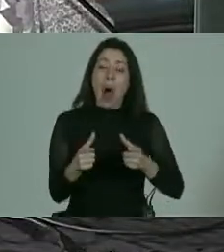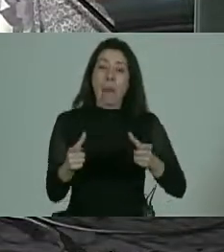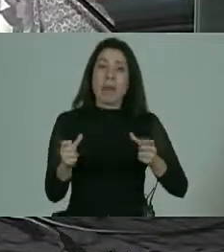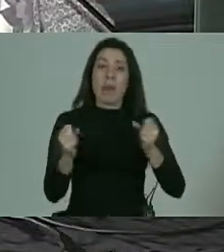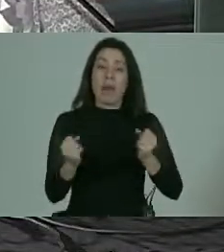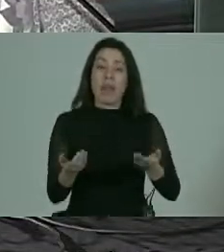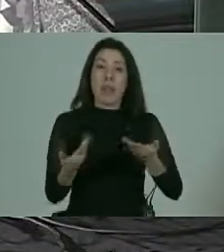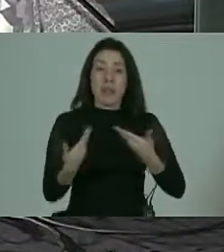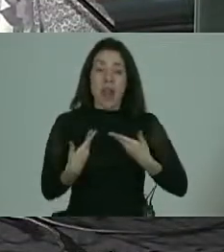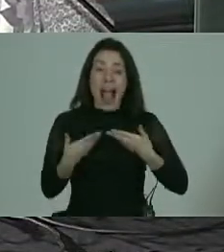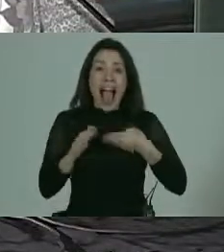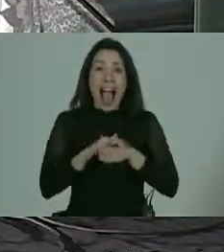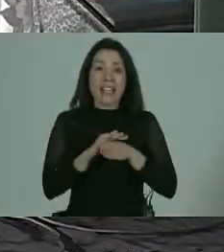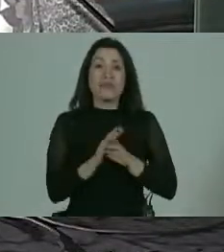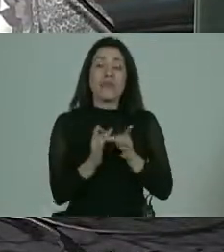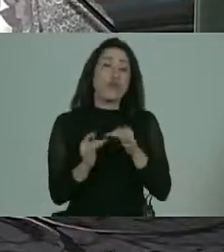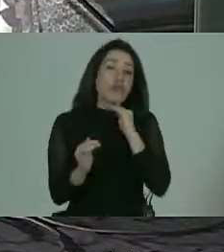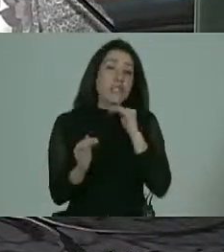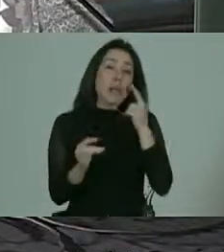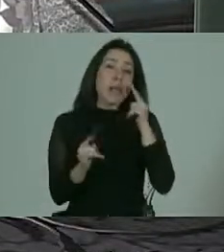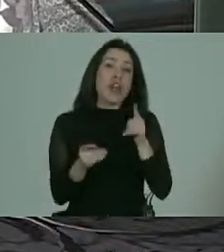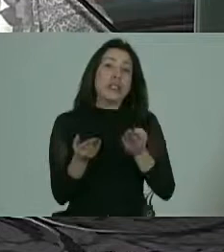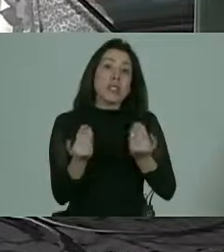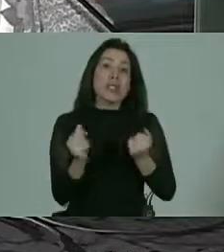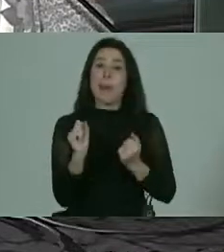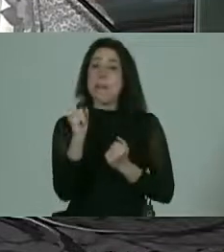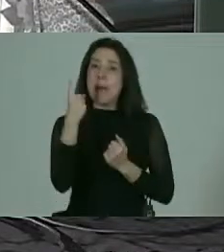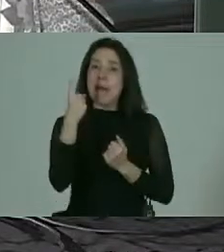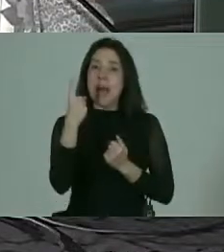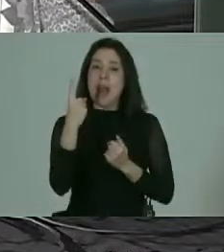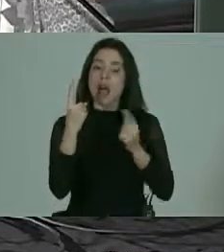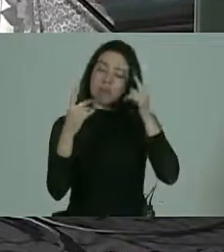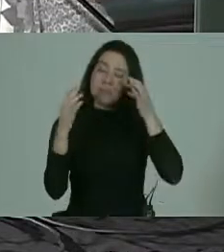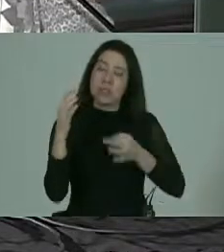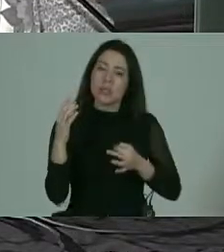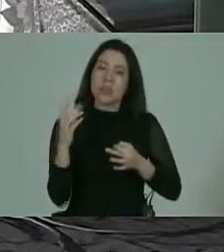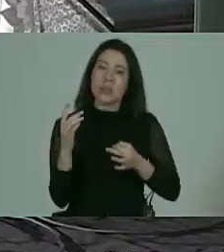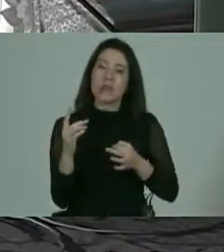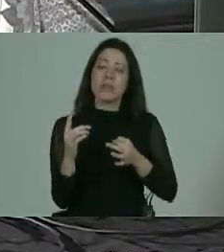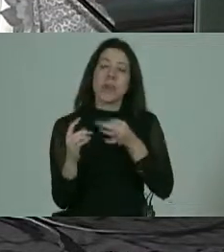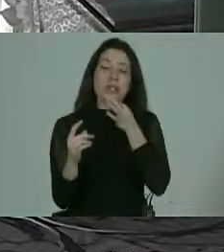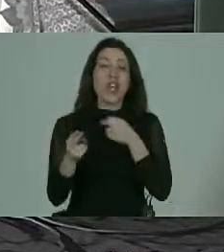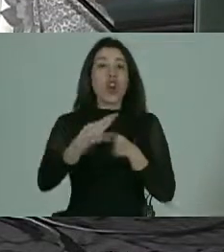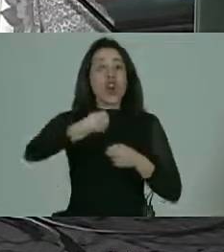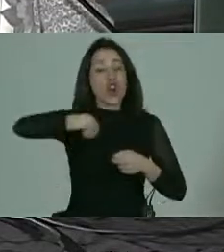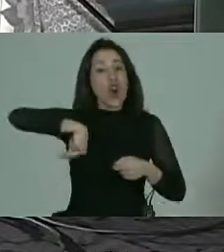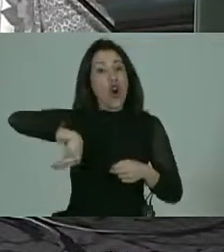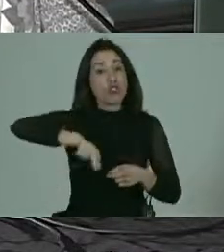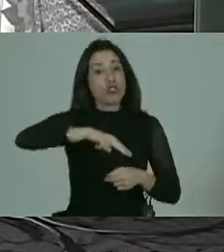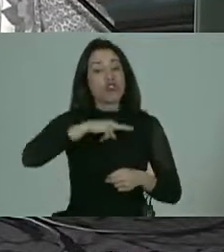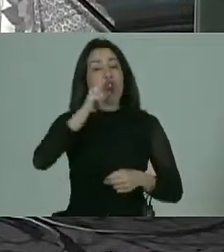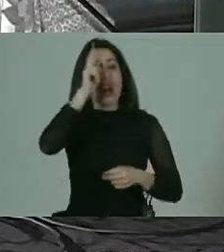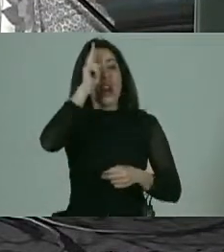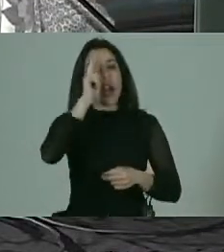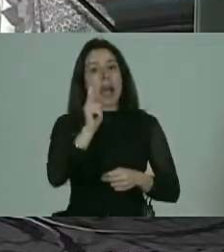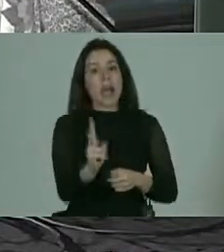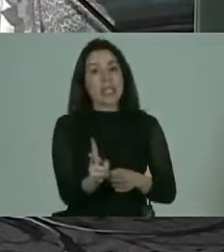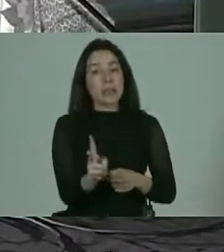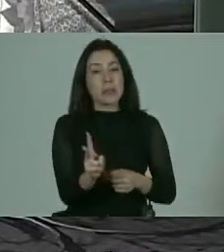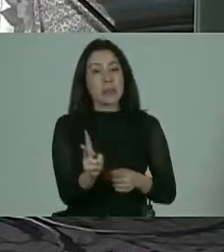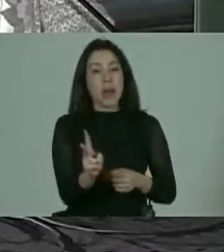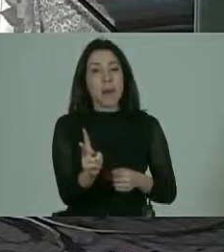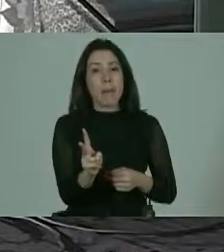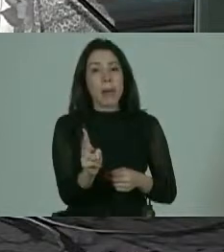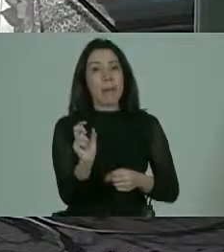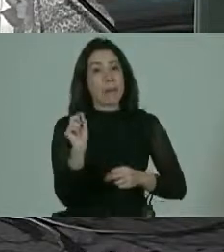accesos basta con eso pero para eso se requiere la primera definición es decir nosotros respetamos los